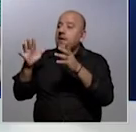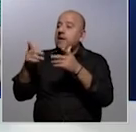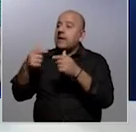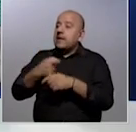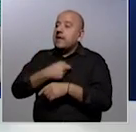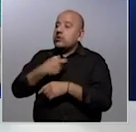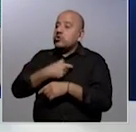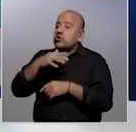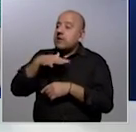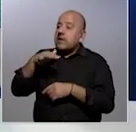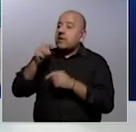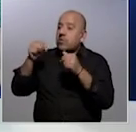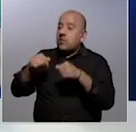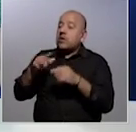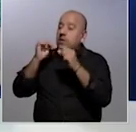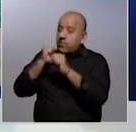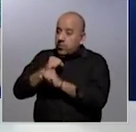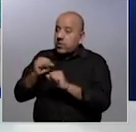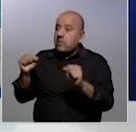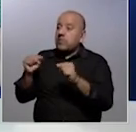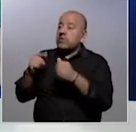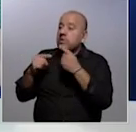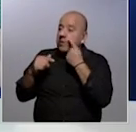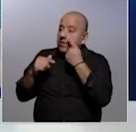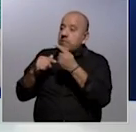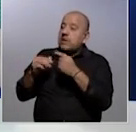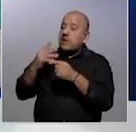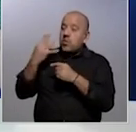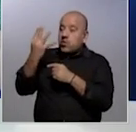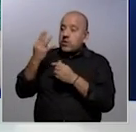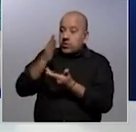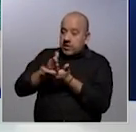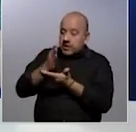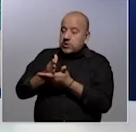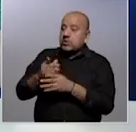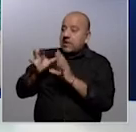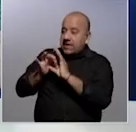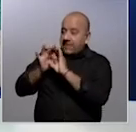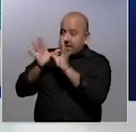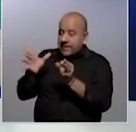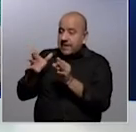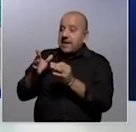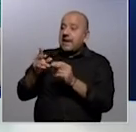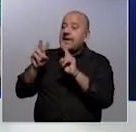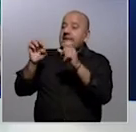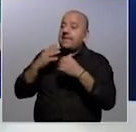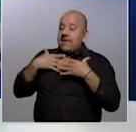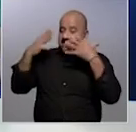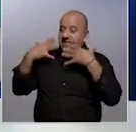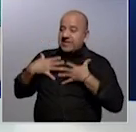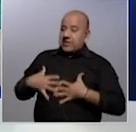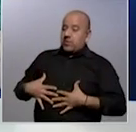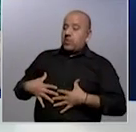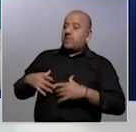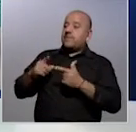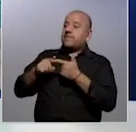sociedad del hoy y que podemos mirar en cuatro grandes derechos la libertad y la integridad física por un lado